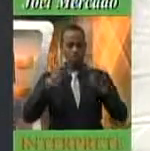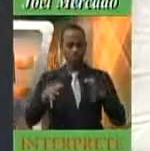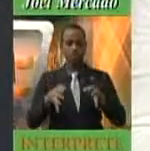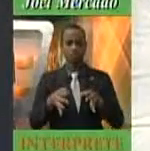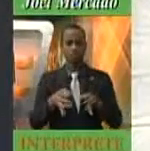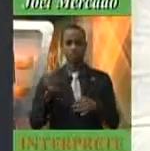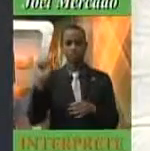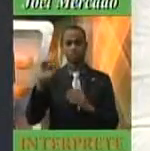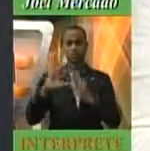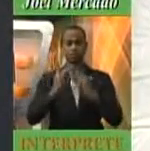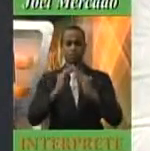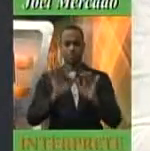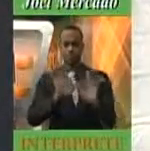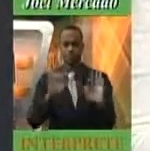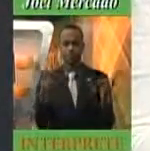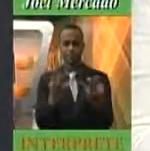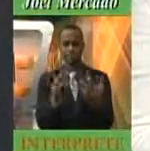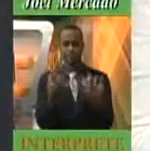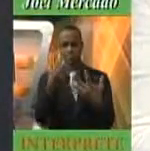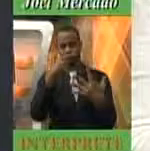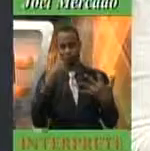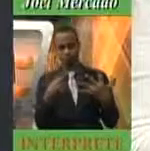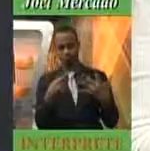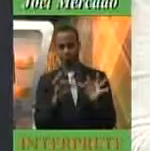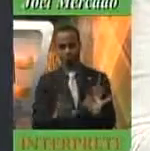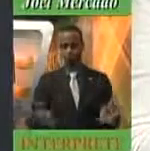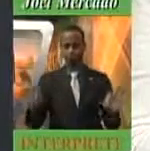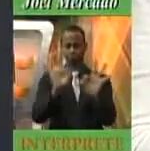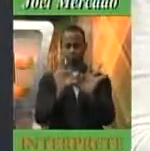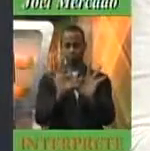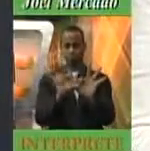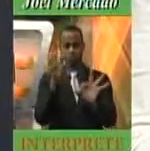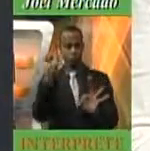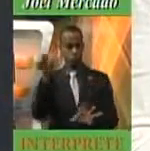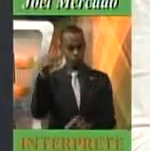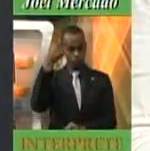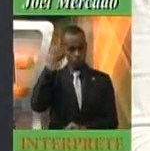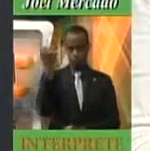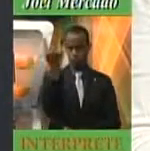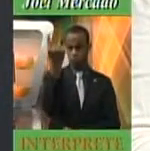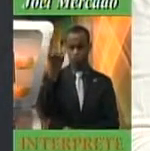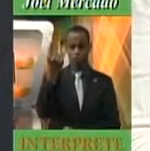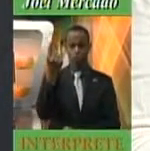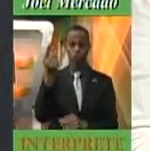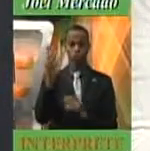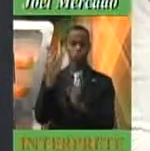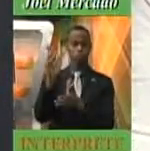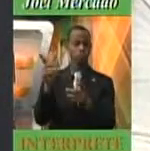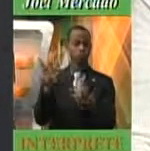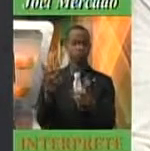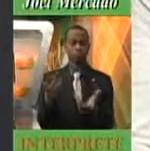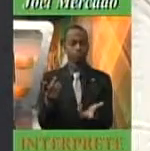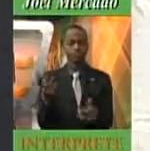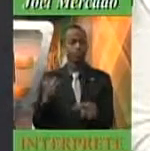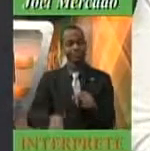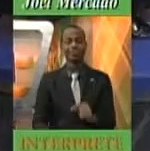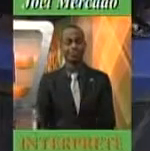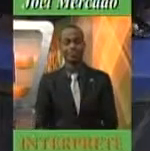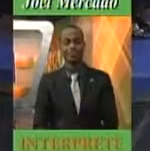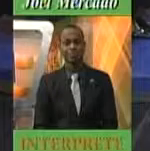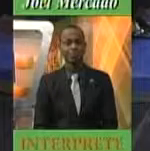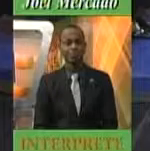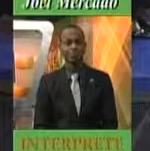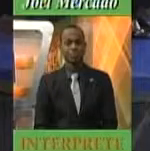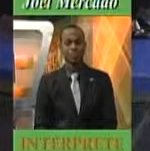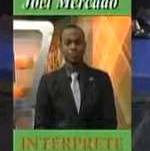comunidad, tiene un papel importante. Yo siempre le digo, el Estado no puede solo. Así es, así es. Hay un,